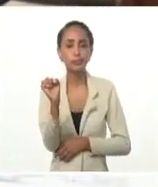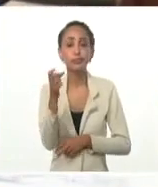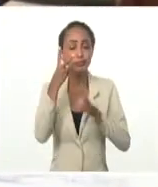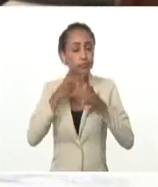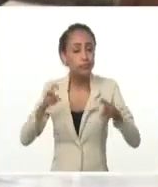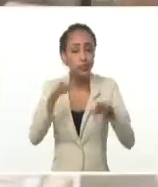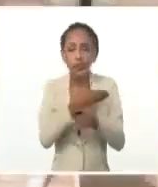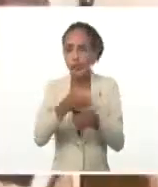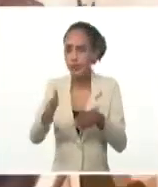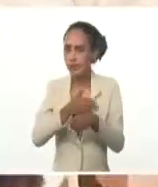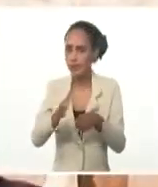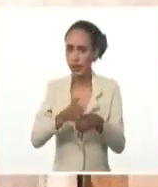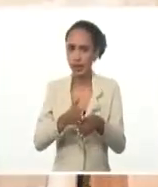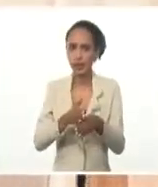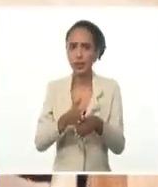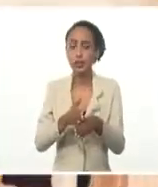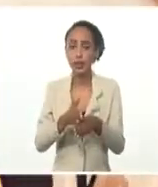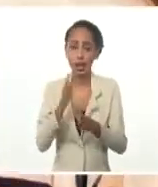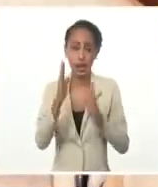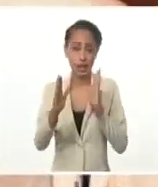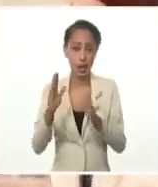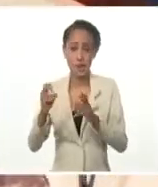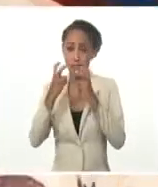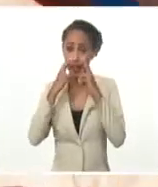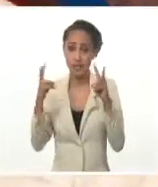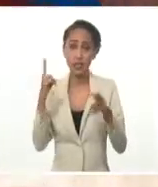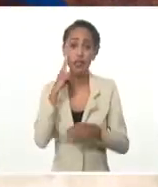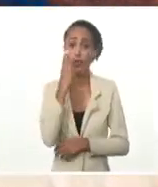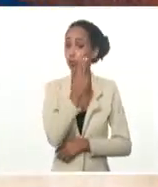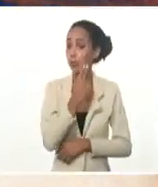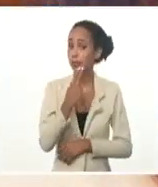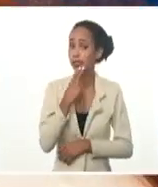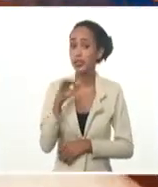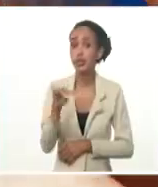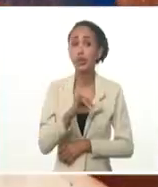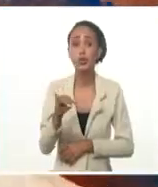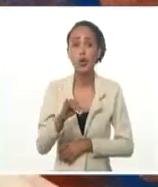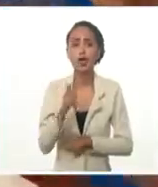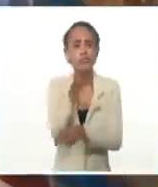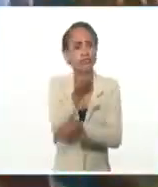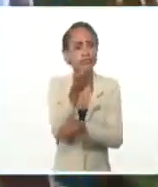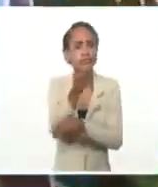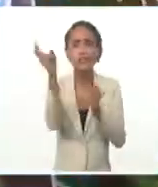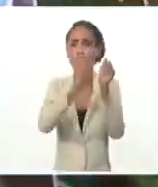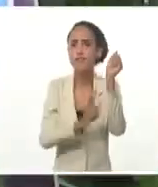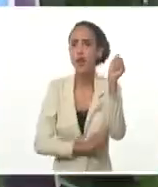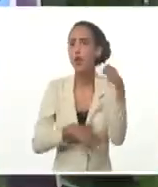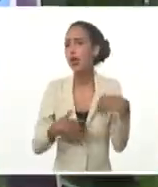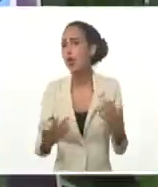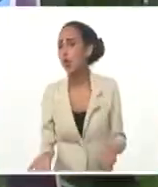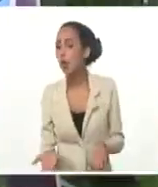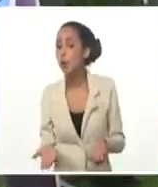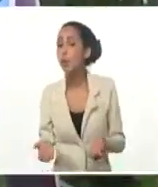del ideario del más universal de los cubanos y promueve sus valores a través de las artes visuales.